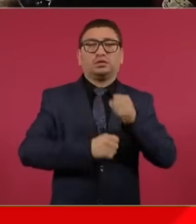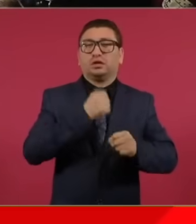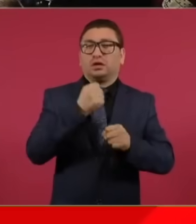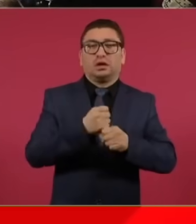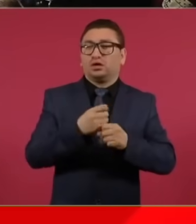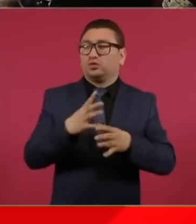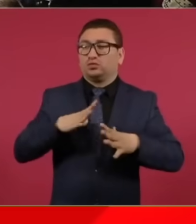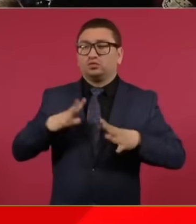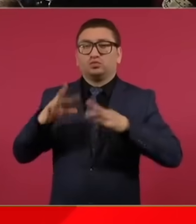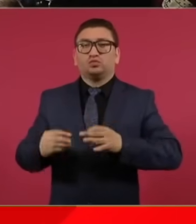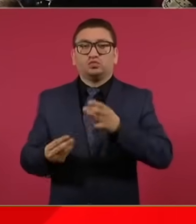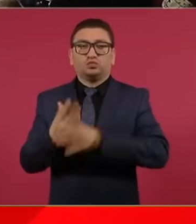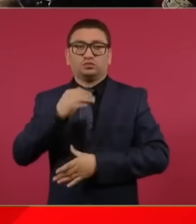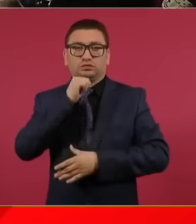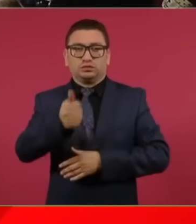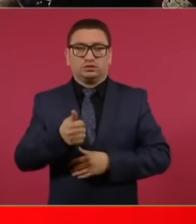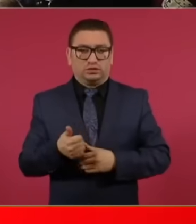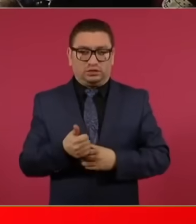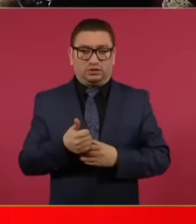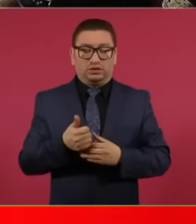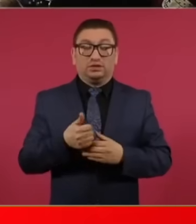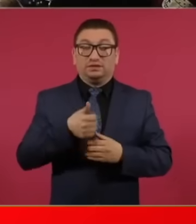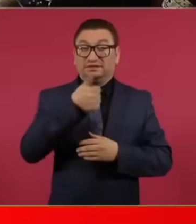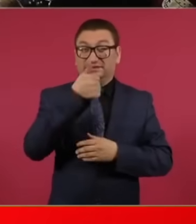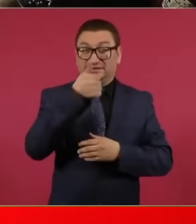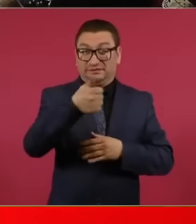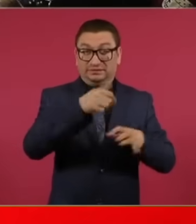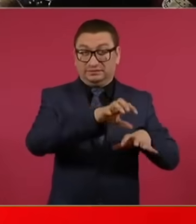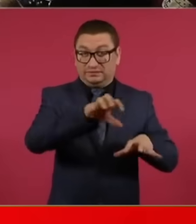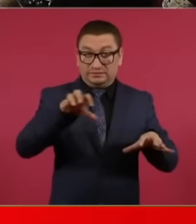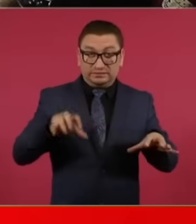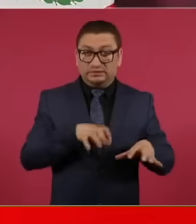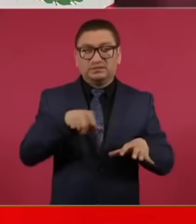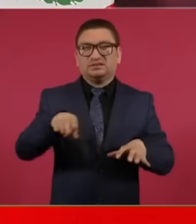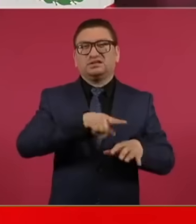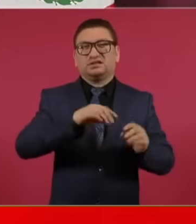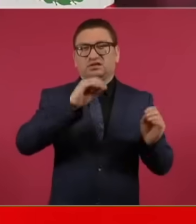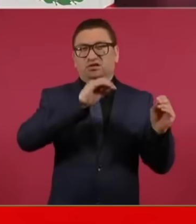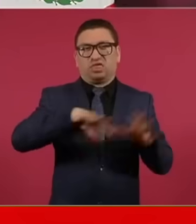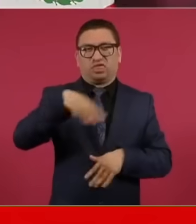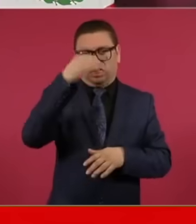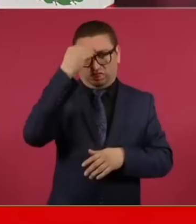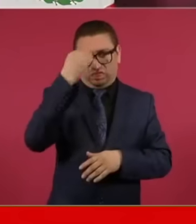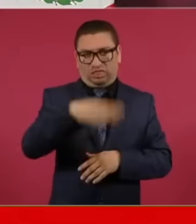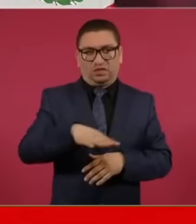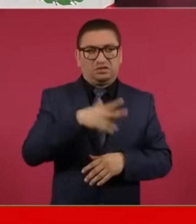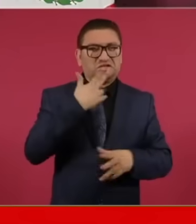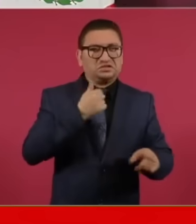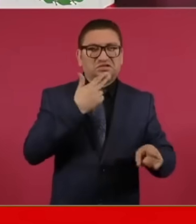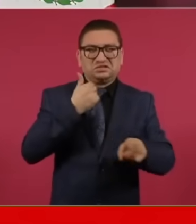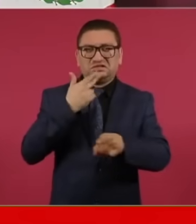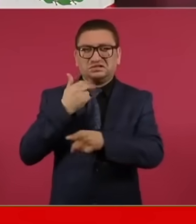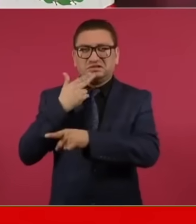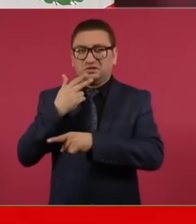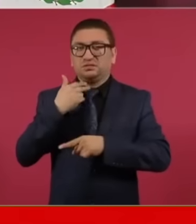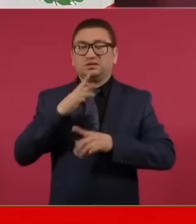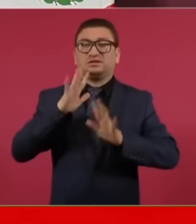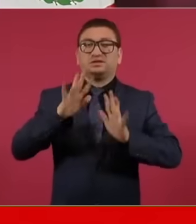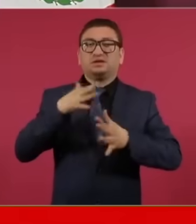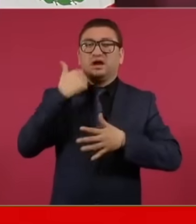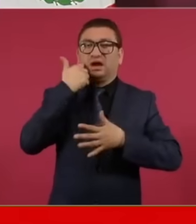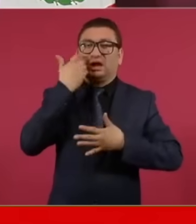refinería, y las 6 que dejaron también convertidas en chatarra. Ya estaban